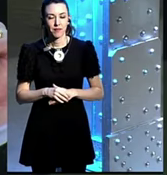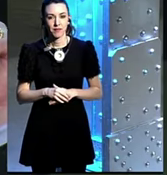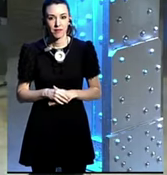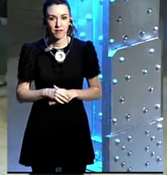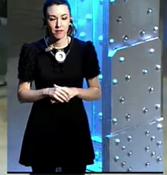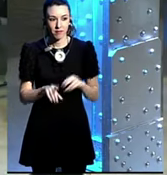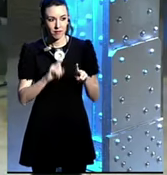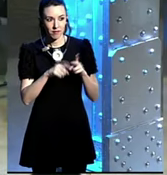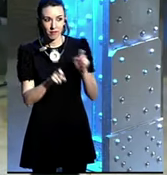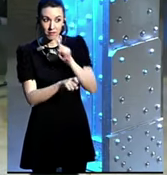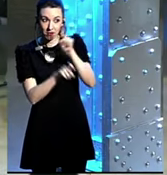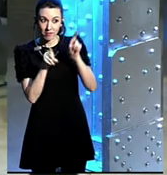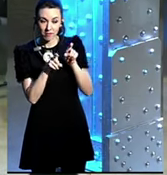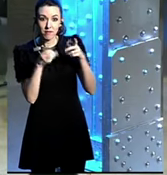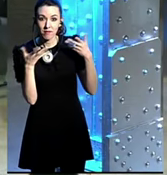Mi siguiente pregunta